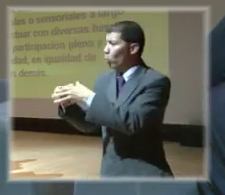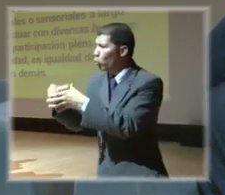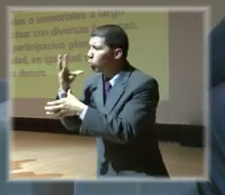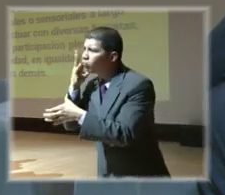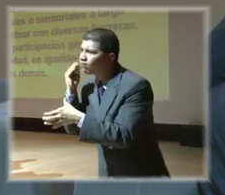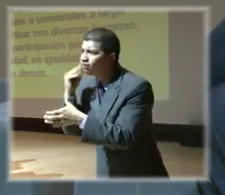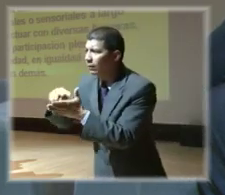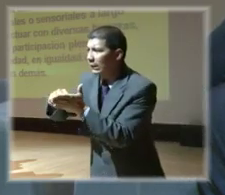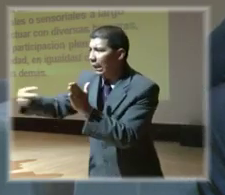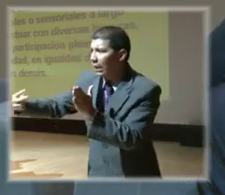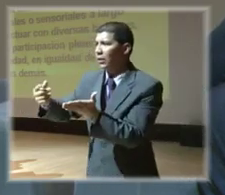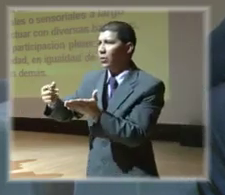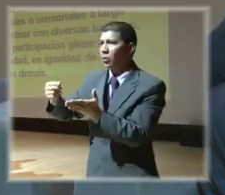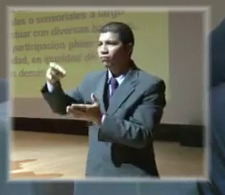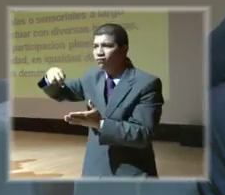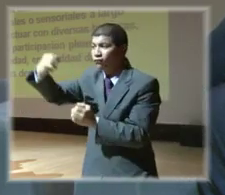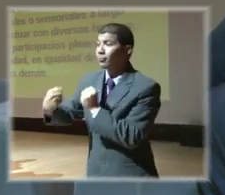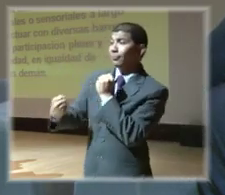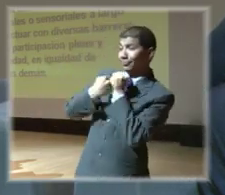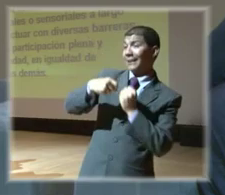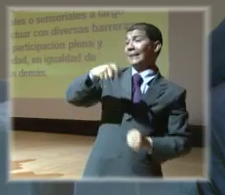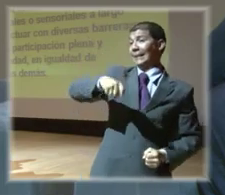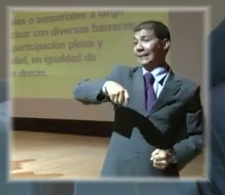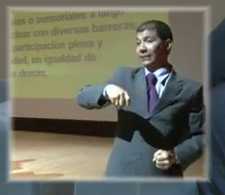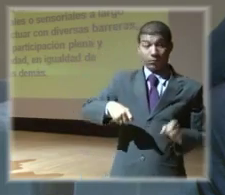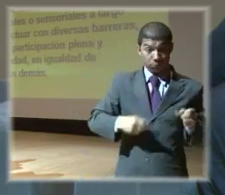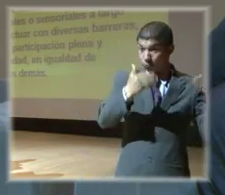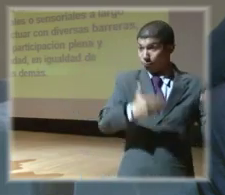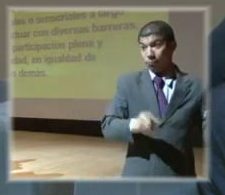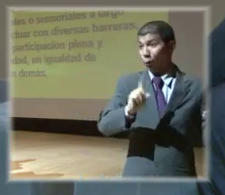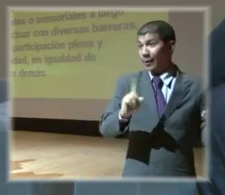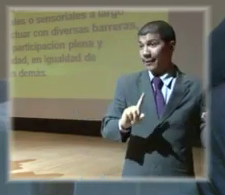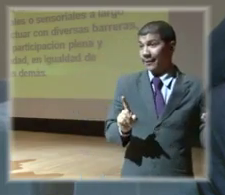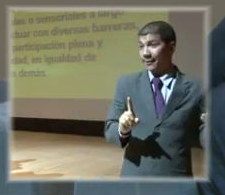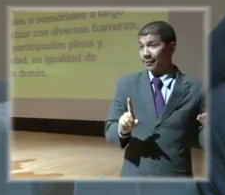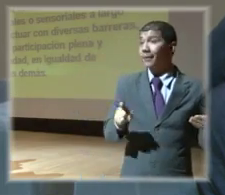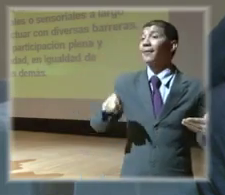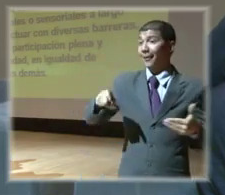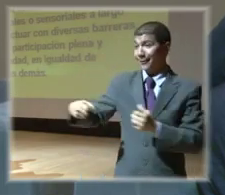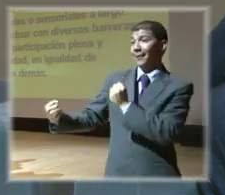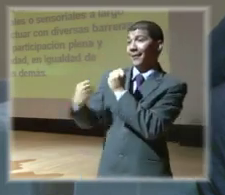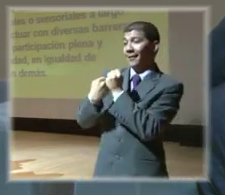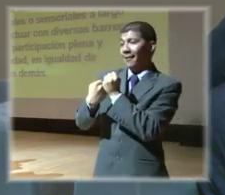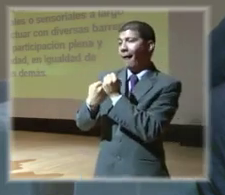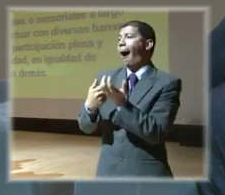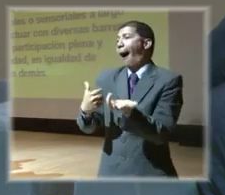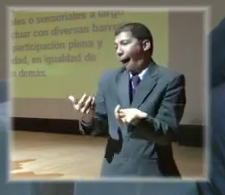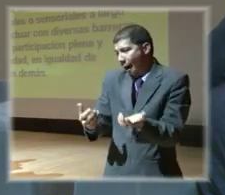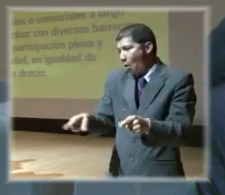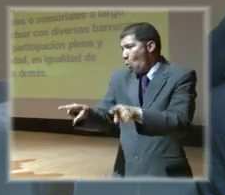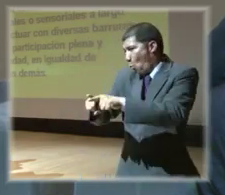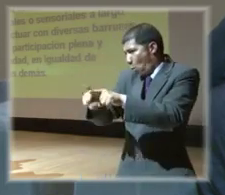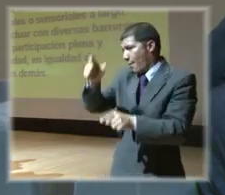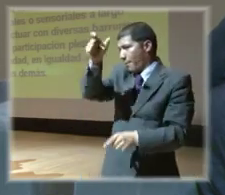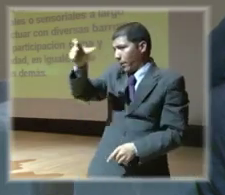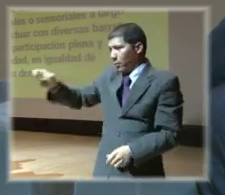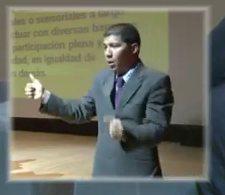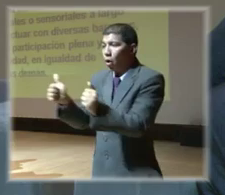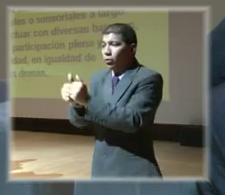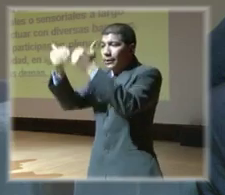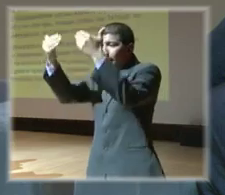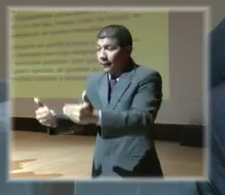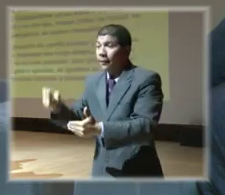no tiene capacidad jurídica y le dictamos interdicción. Me parece que poder sacar la mirada a veces